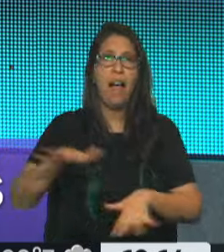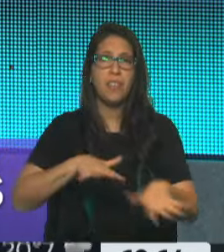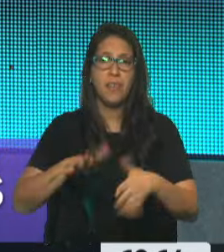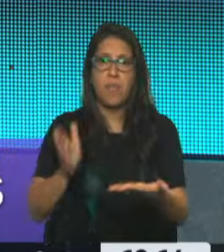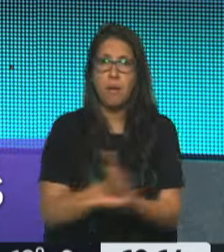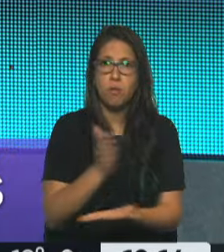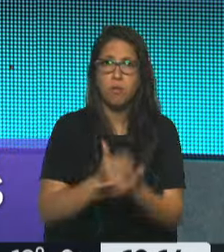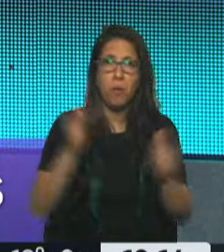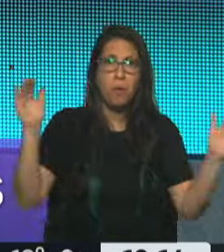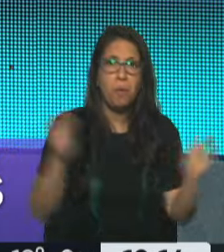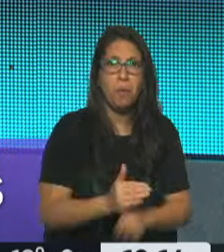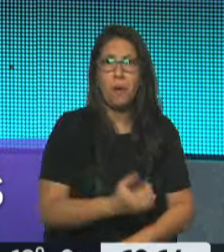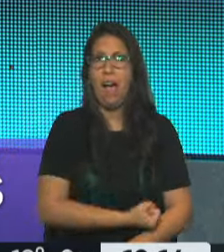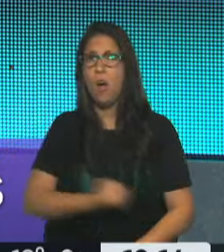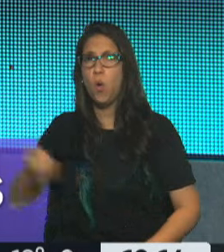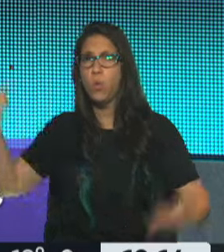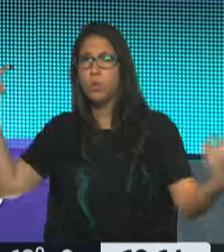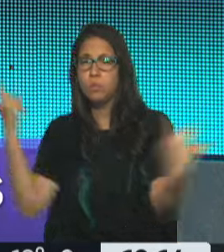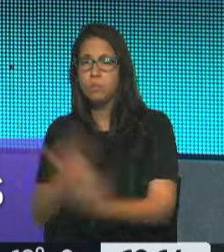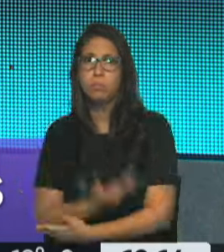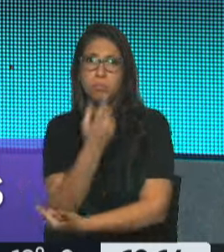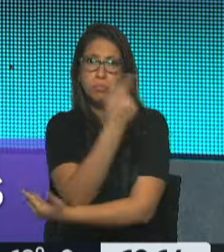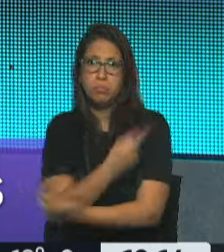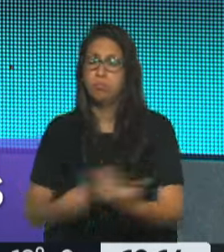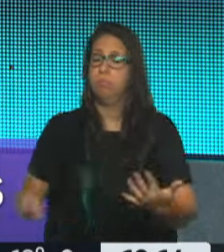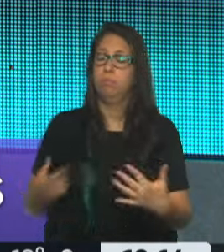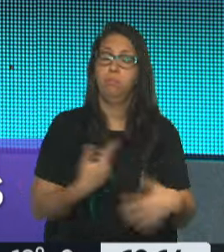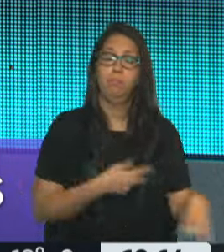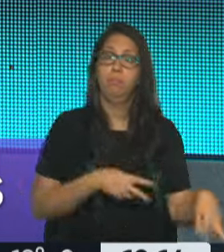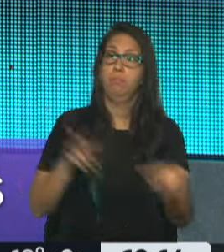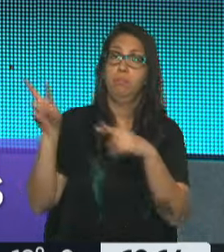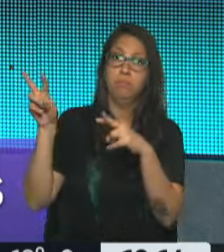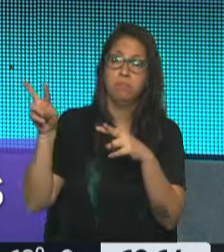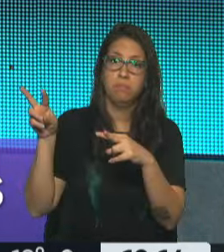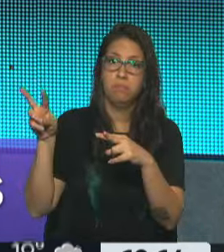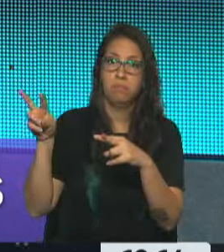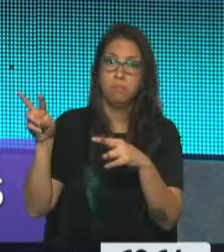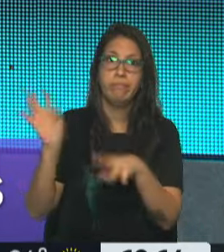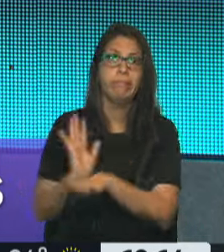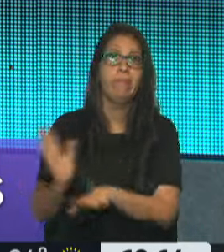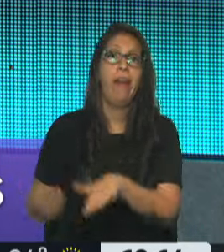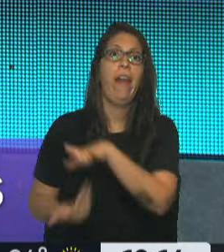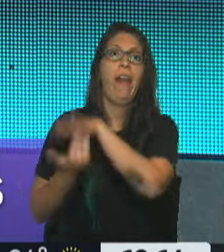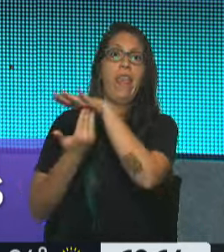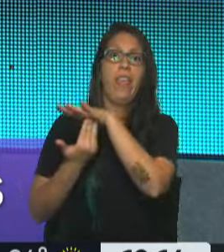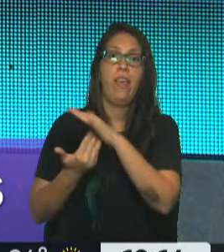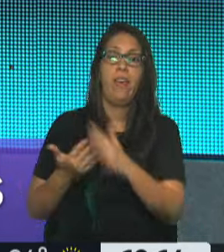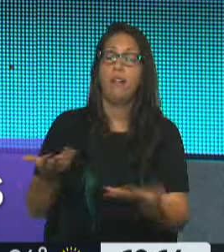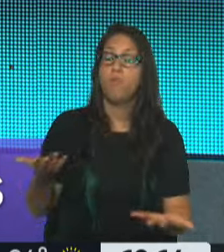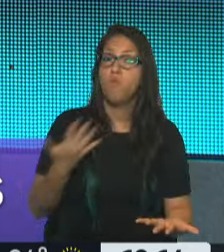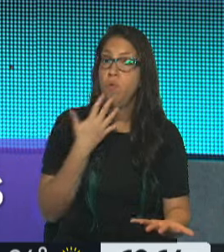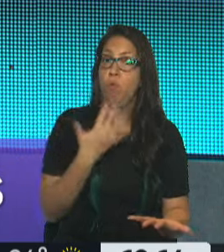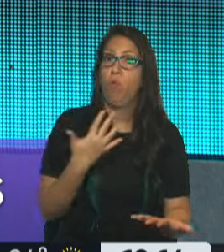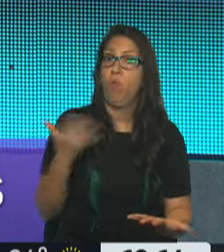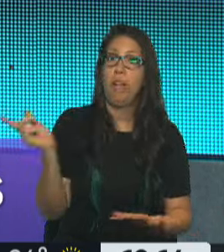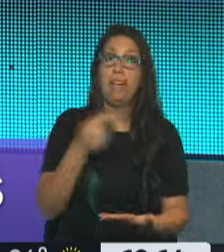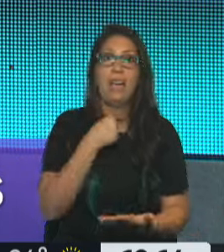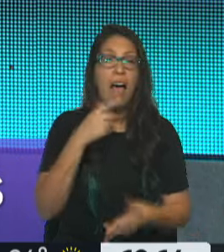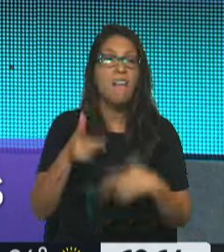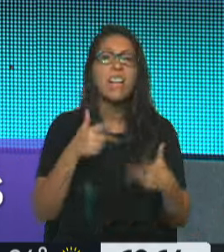y y ajuste eh Y se transforma en en en el líder o uno de los líderes más esperados de su discurso